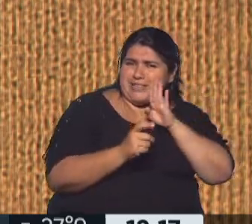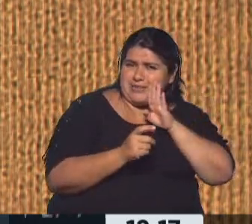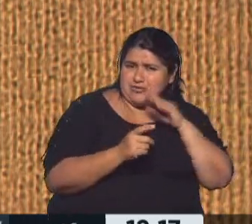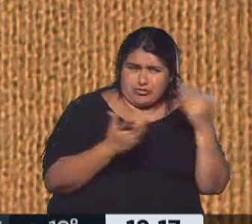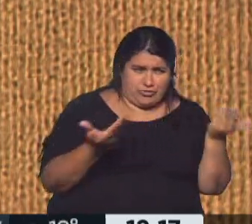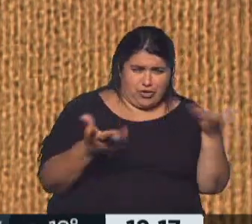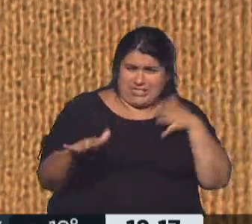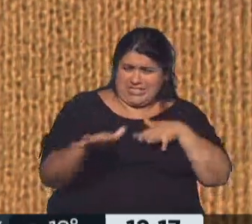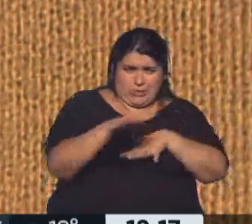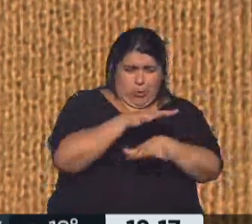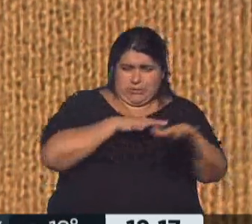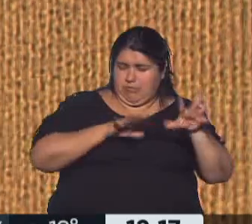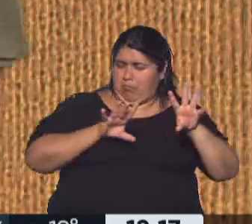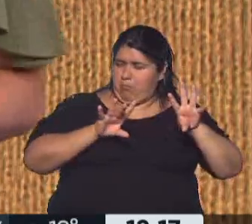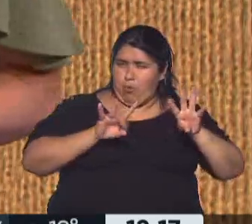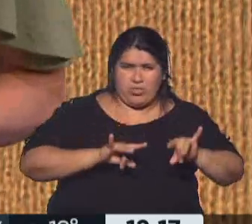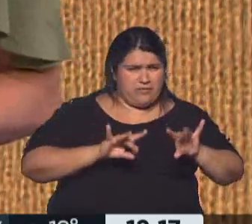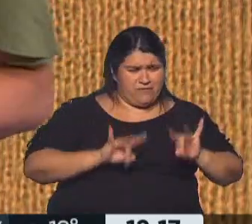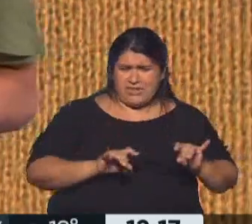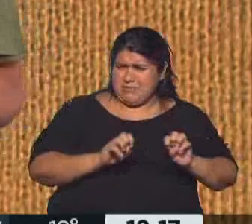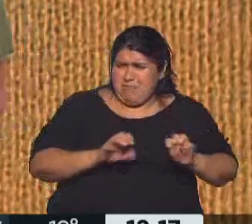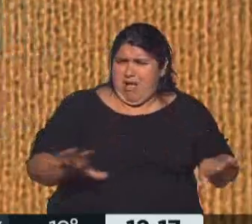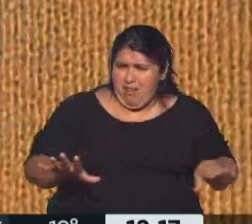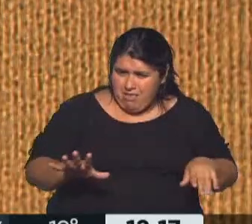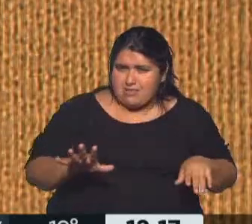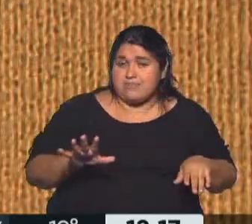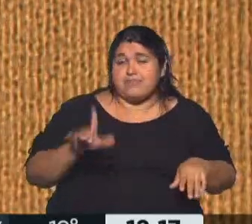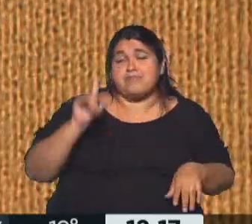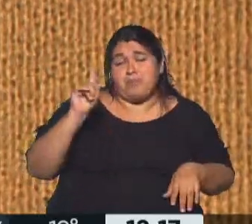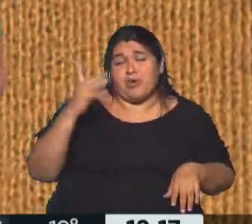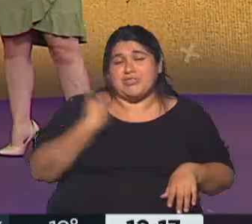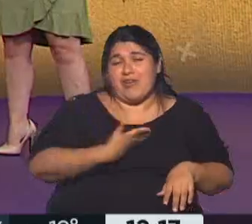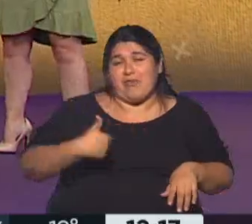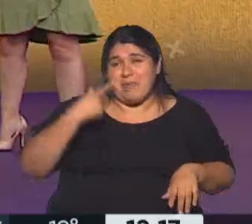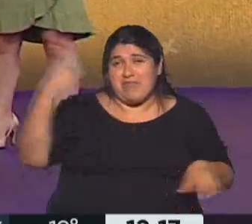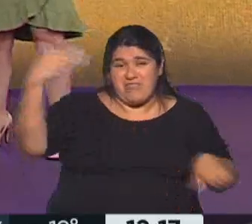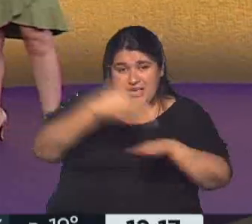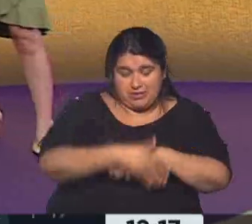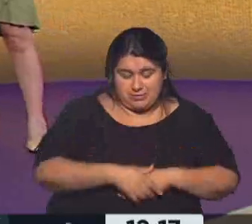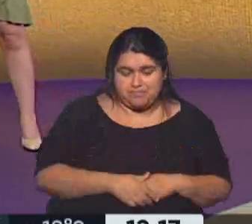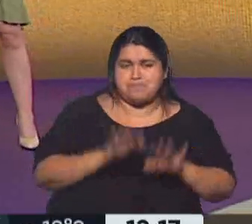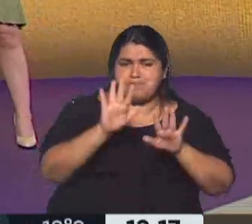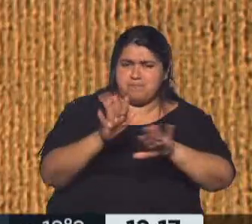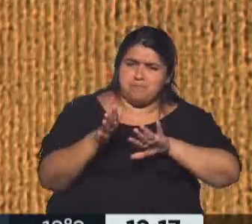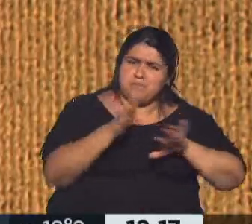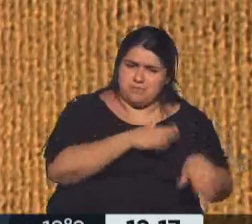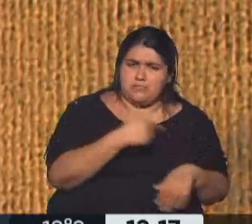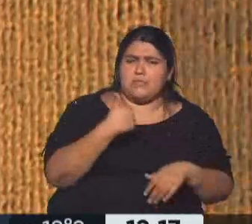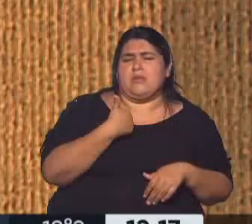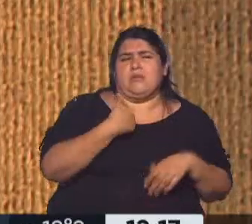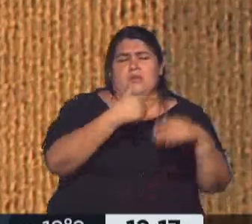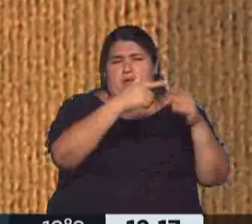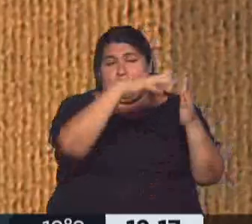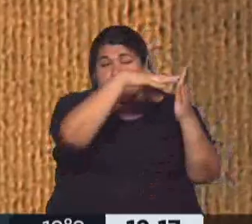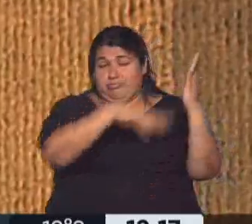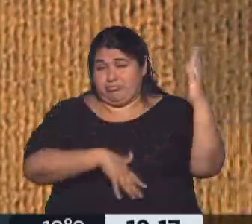calamitosa. Bueno, eso ocurrió también cuando llega el Fondo Monetario de la Argentina. Permítanme, yo sé que hay mucha letra, esto